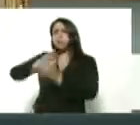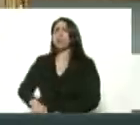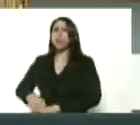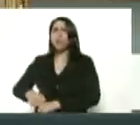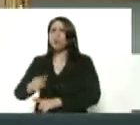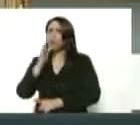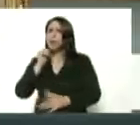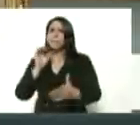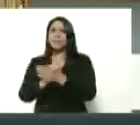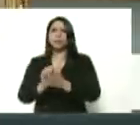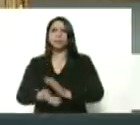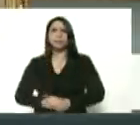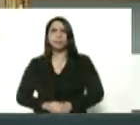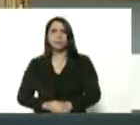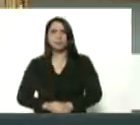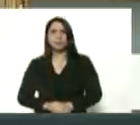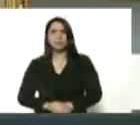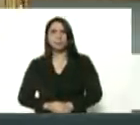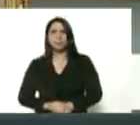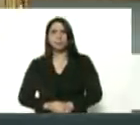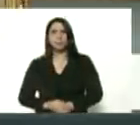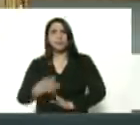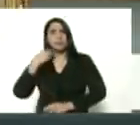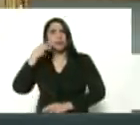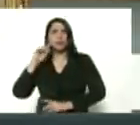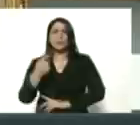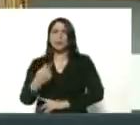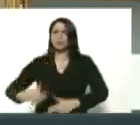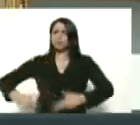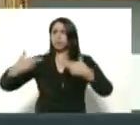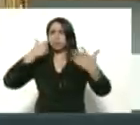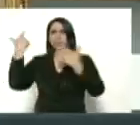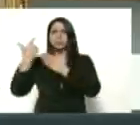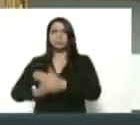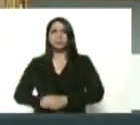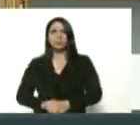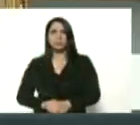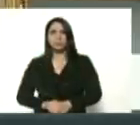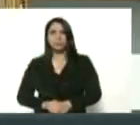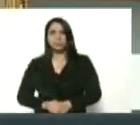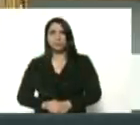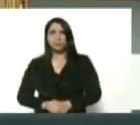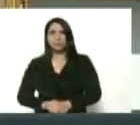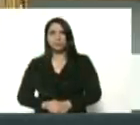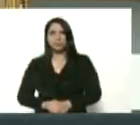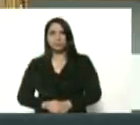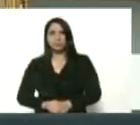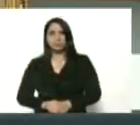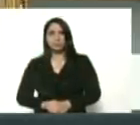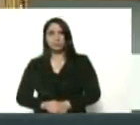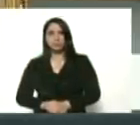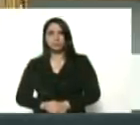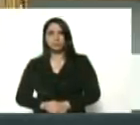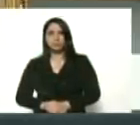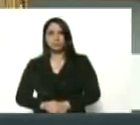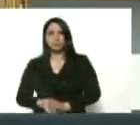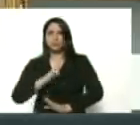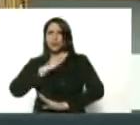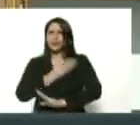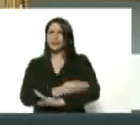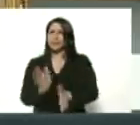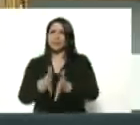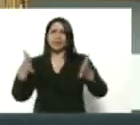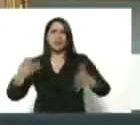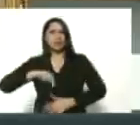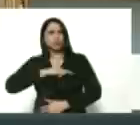enemigo. El Negro Primero en combate, adelante. Las fuerzas más grandes que tenemos